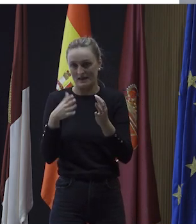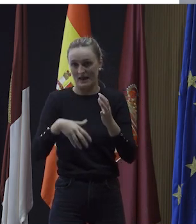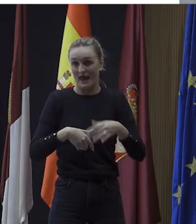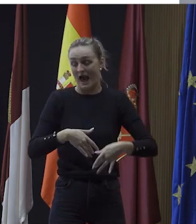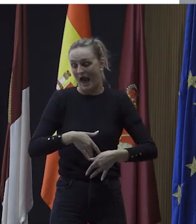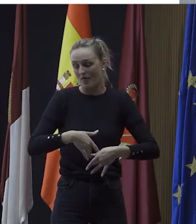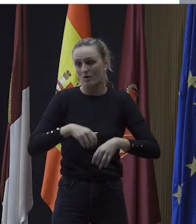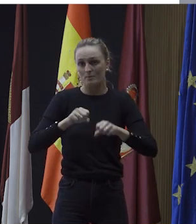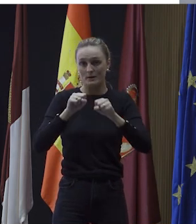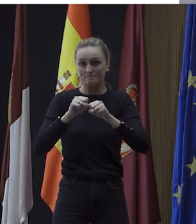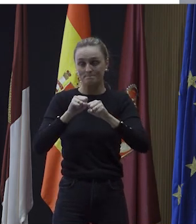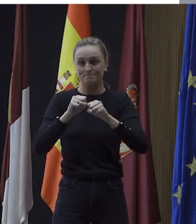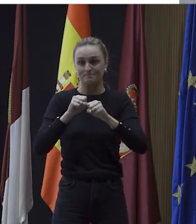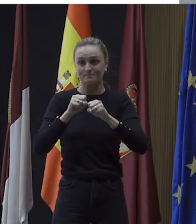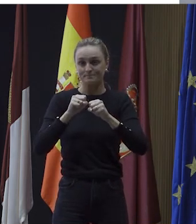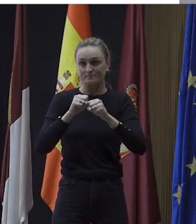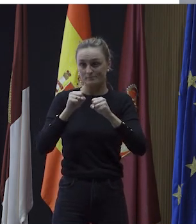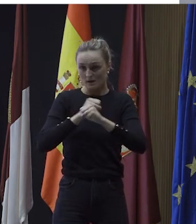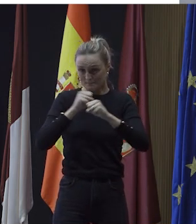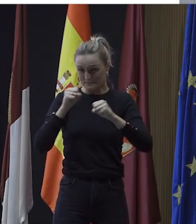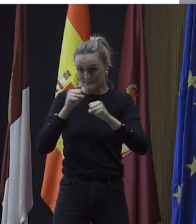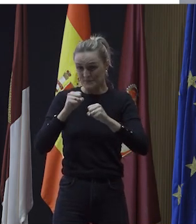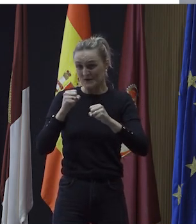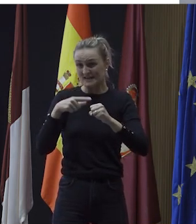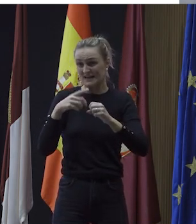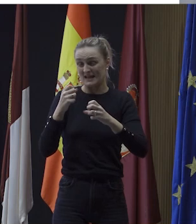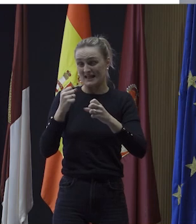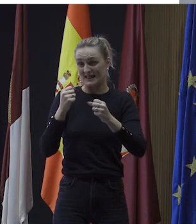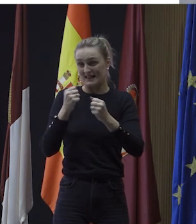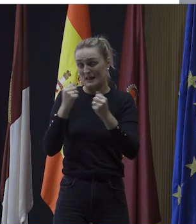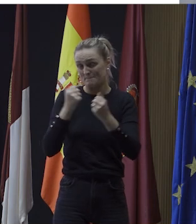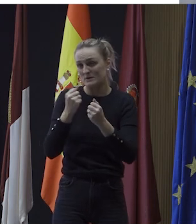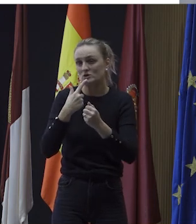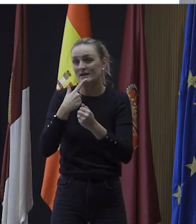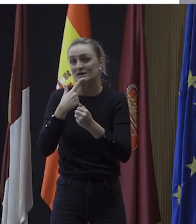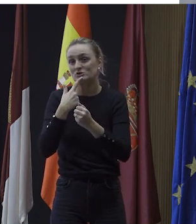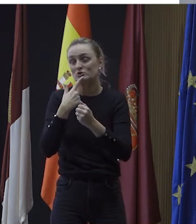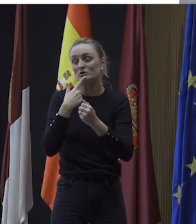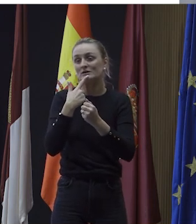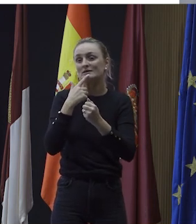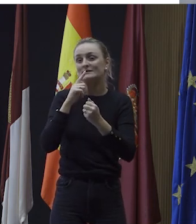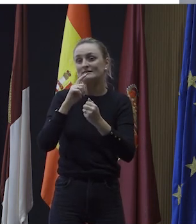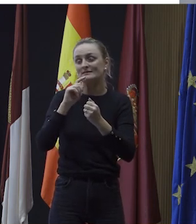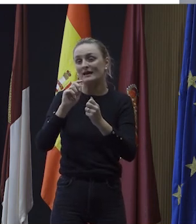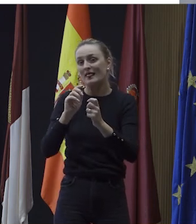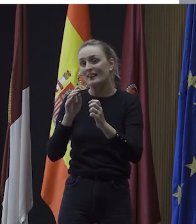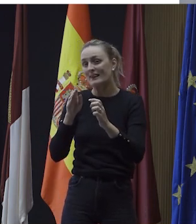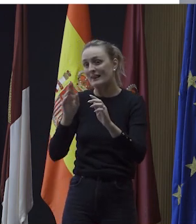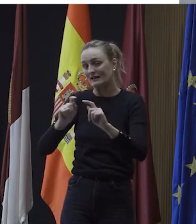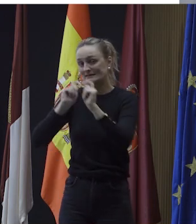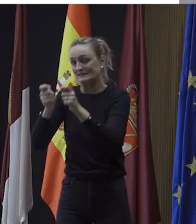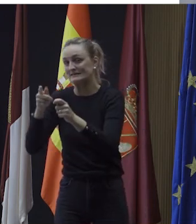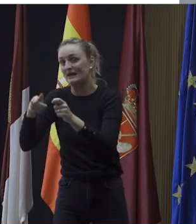abdomen. Entonces, la presión dentro del abdomen se transmite al órgano de la vejiga, ¿vale? Y de la